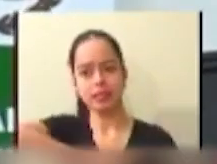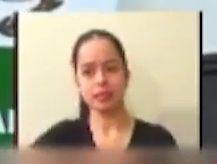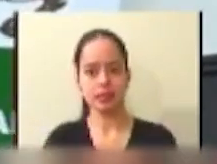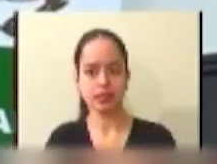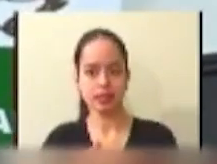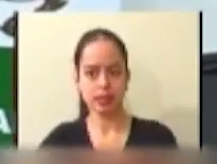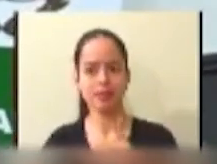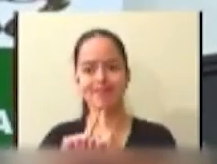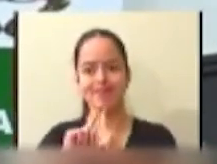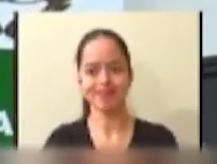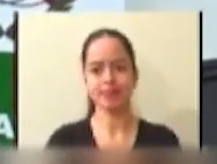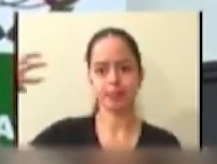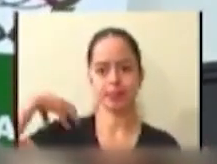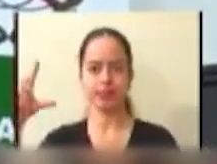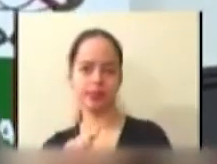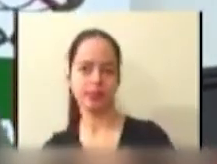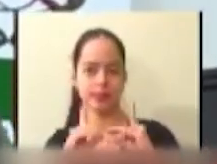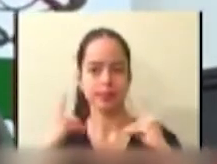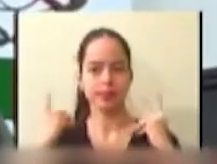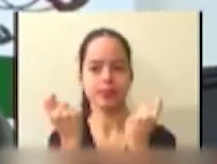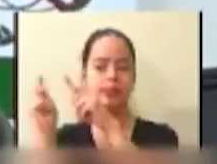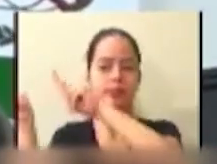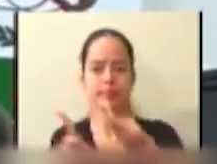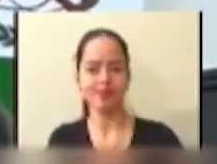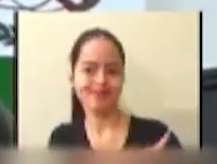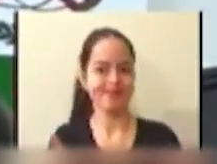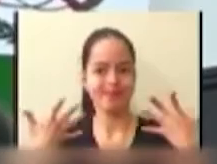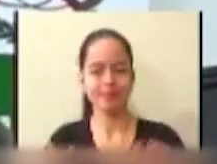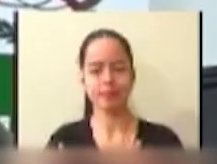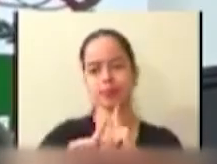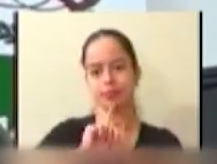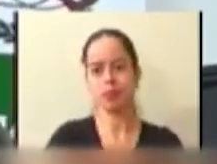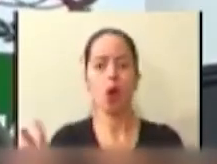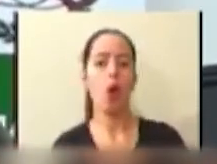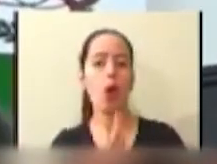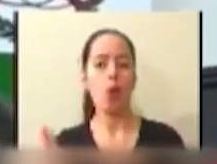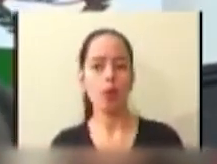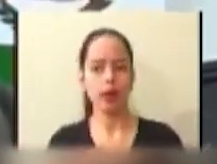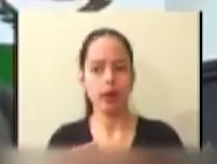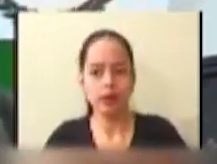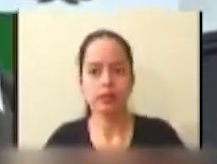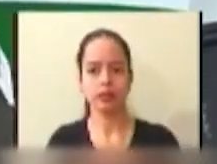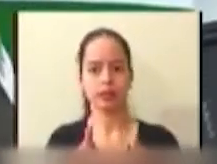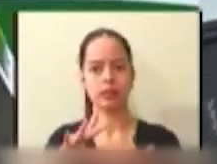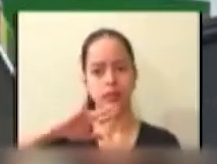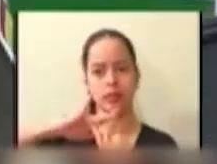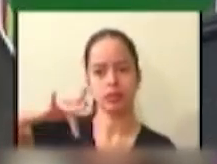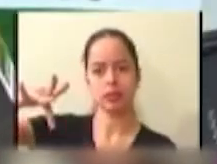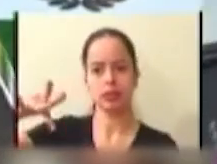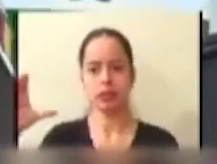de este comando departamental ya ha optimizado los medios a efectos de que se